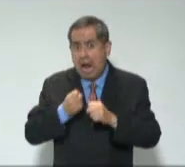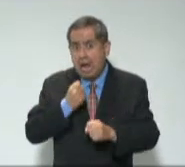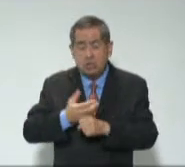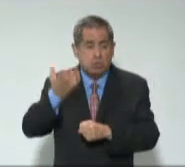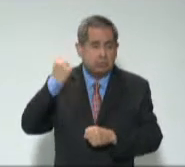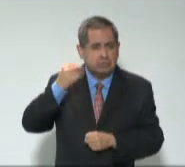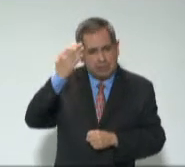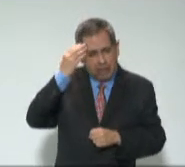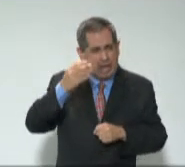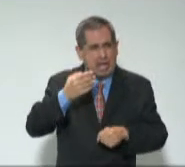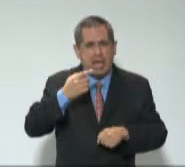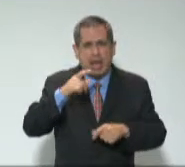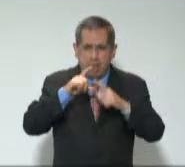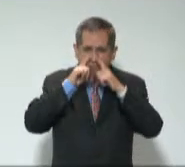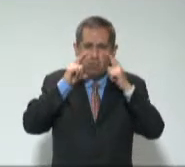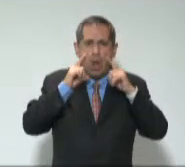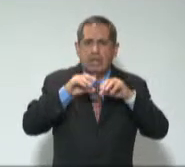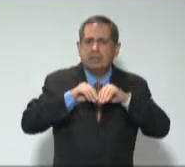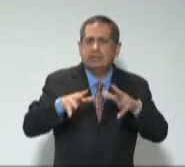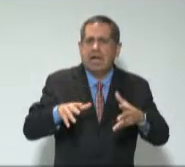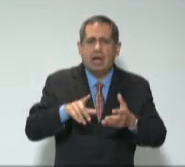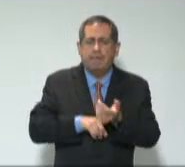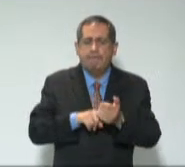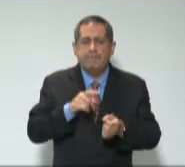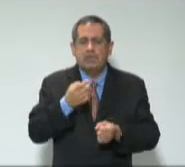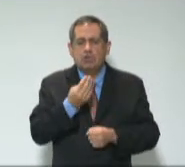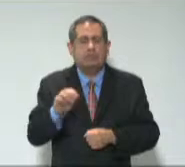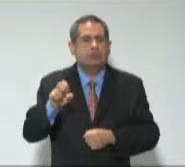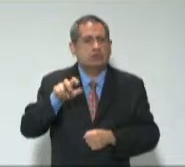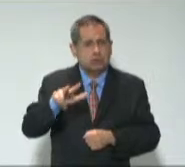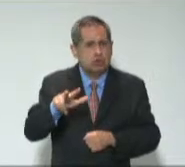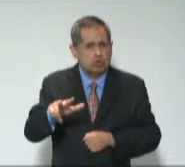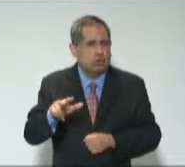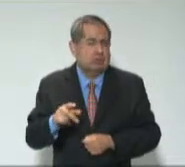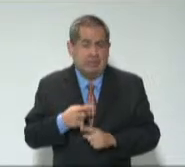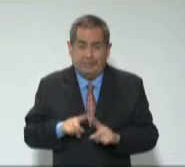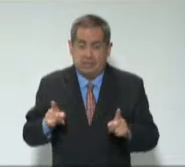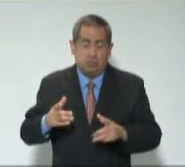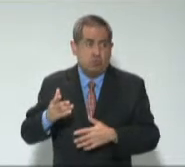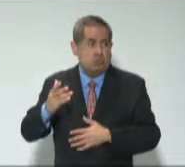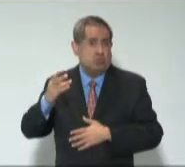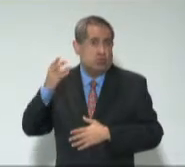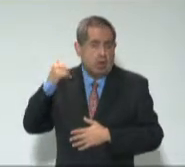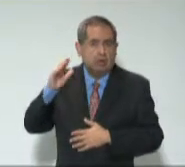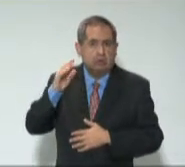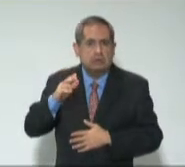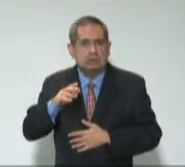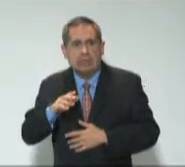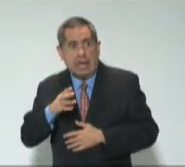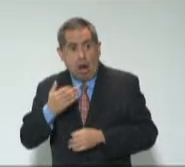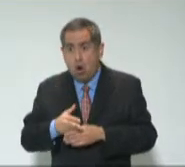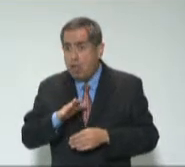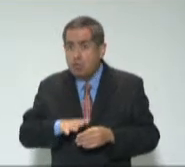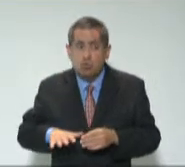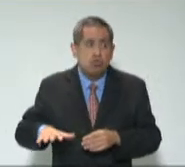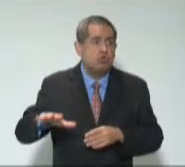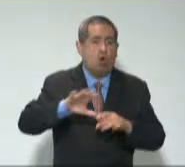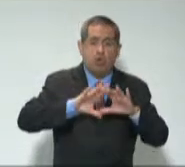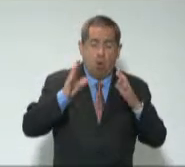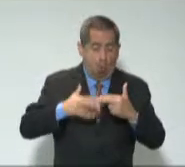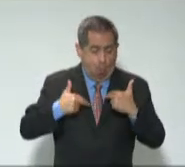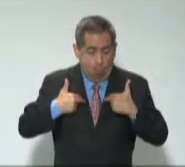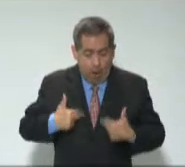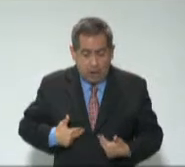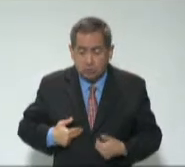pandemia de influenza de 1918 un fenómeno que ataña a toda una especie la especie